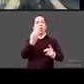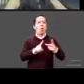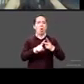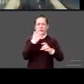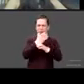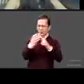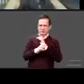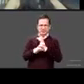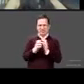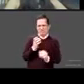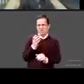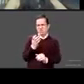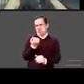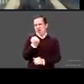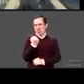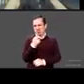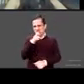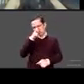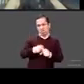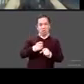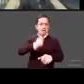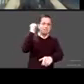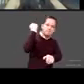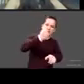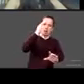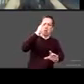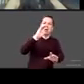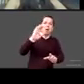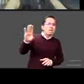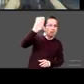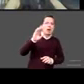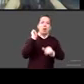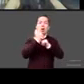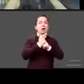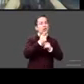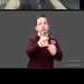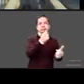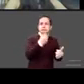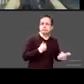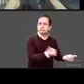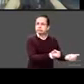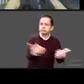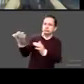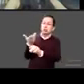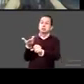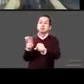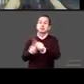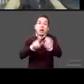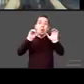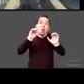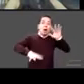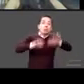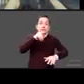contundentes, de tal forma que acaban yendo al hospital o, en el peor de los casos, puede ser una muerte violenta,